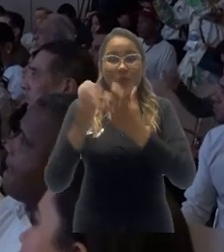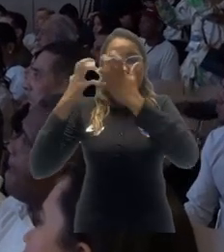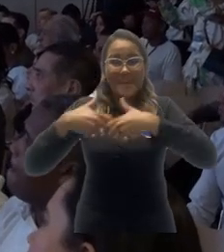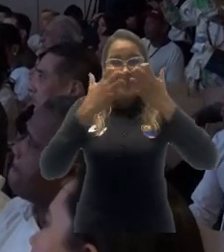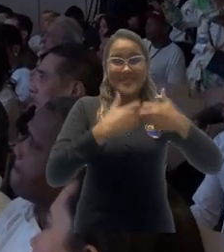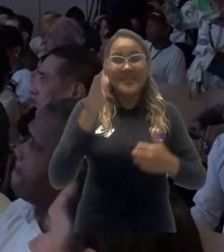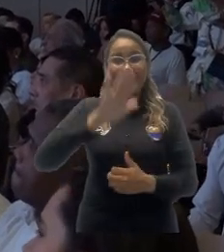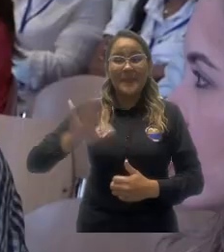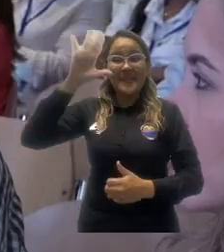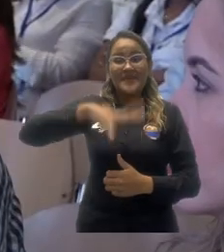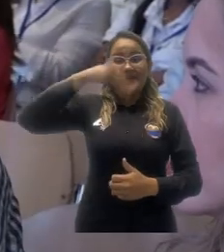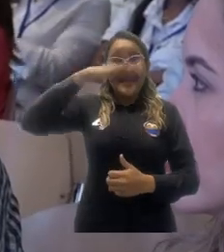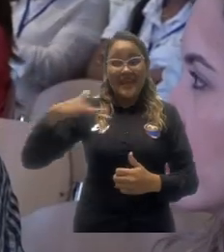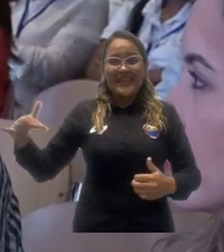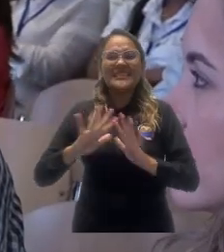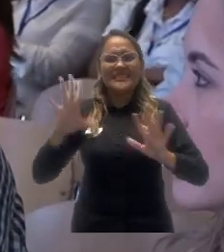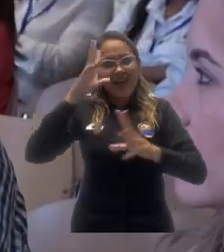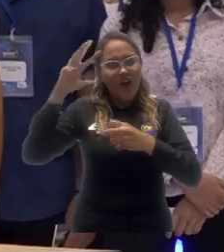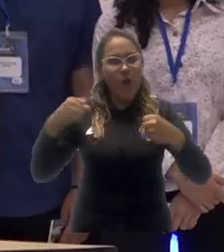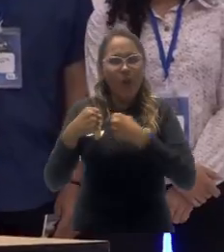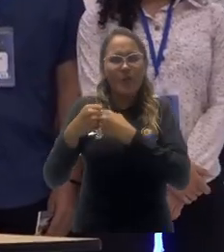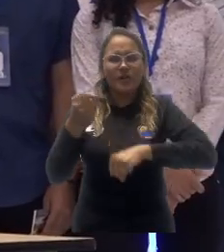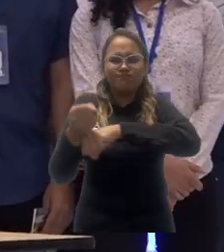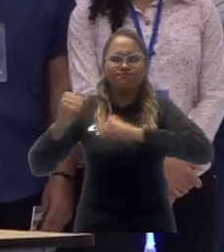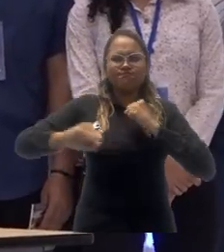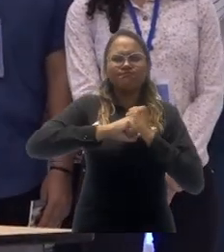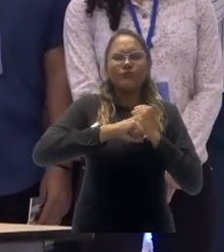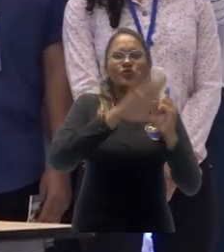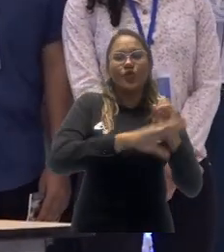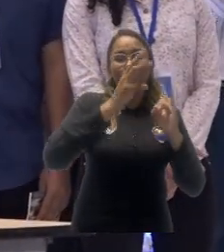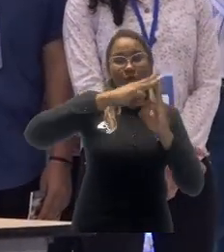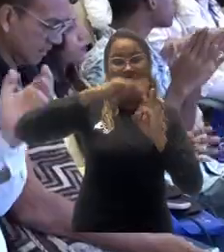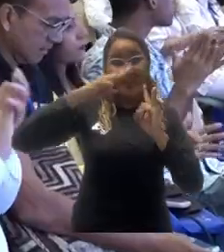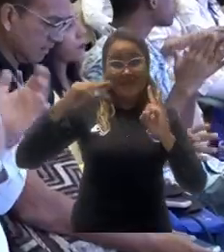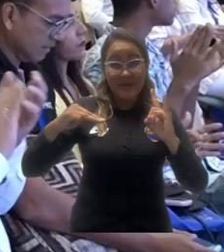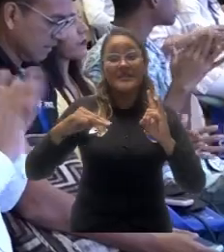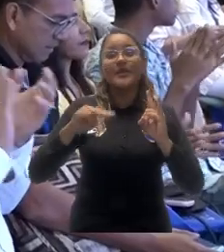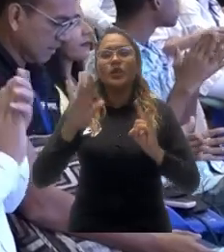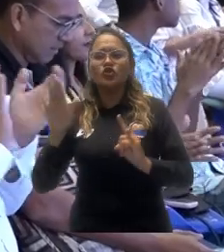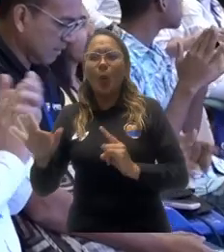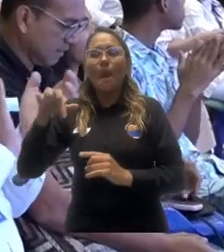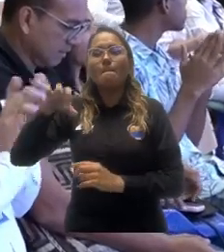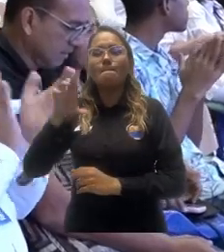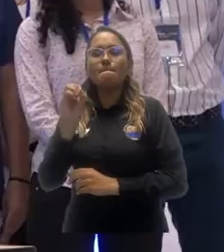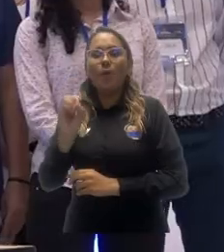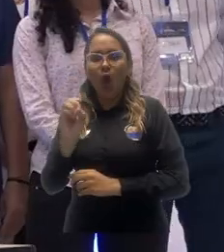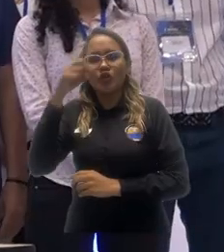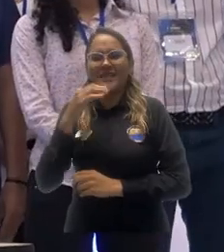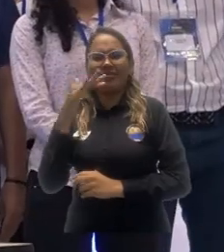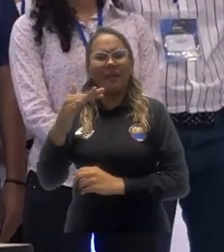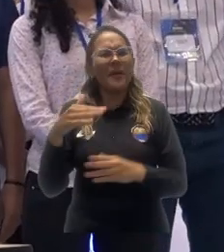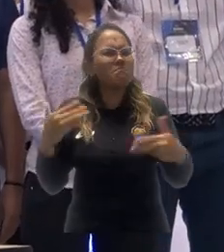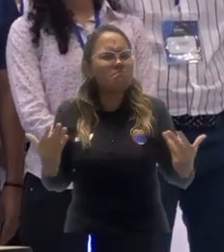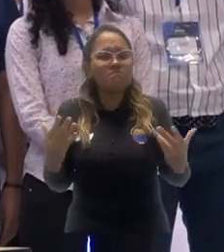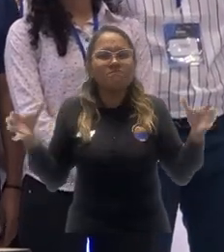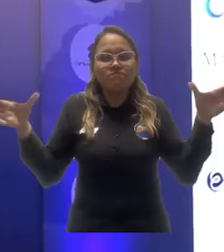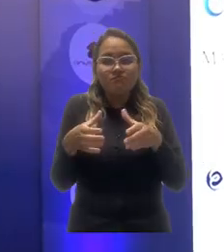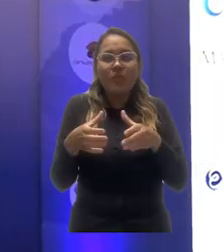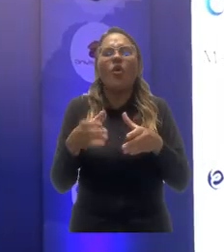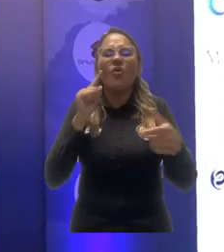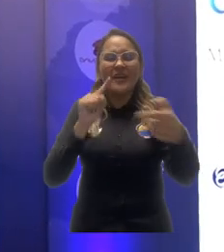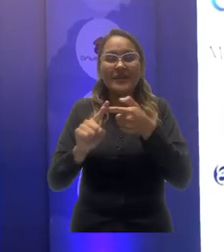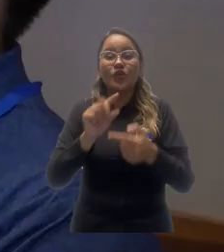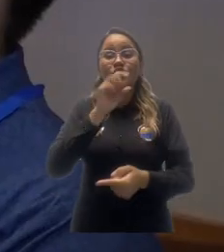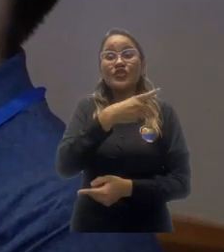Ante el gremio empresarial del departamento, en pleno fue firmado el convenio de cooperación entre la Universidad del Magdalena y Pro Santa Marta,